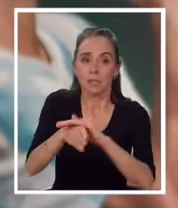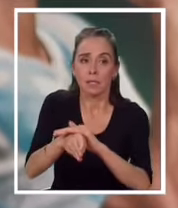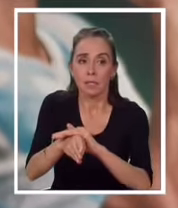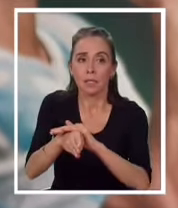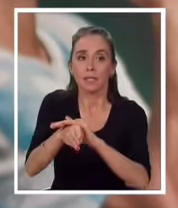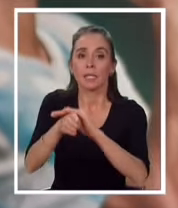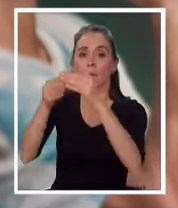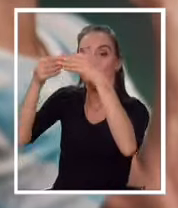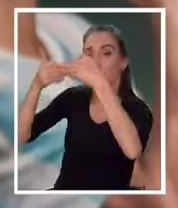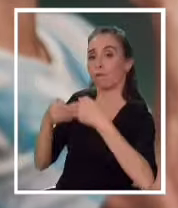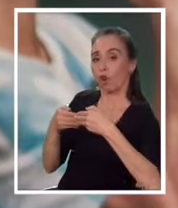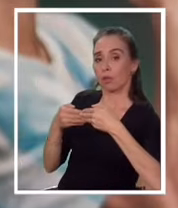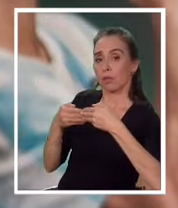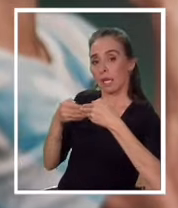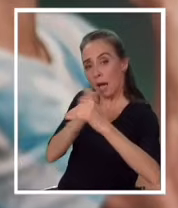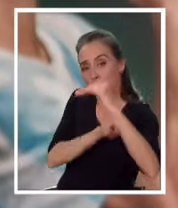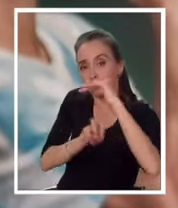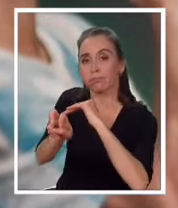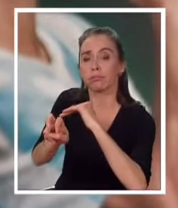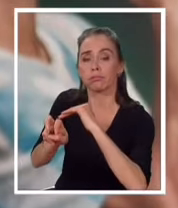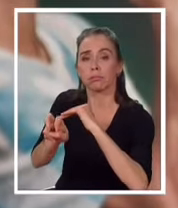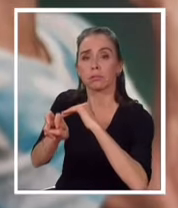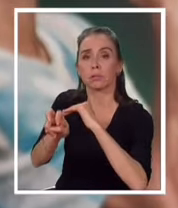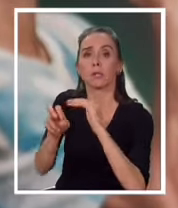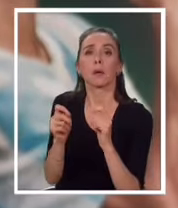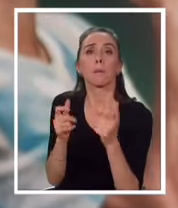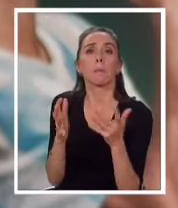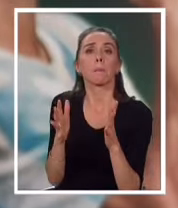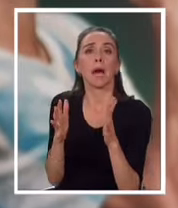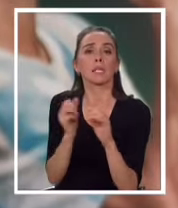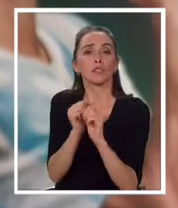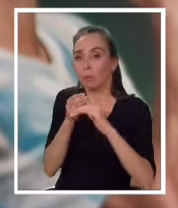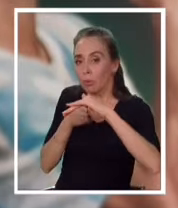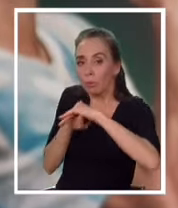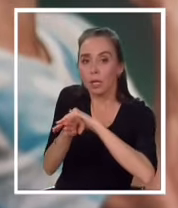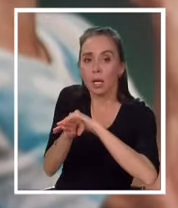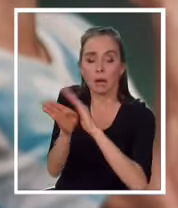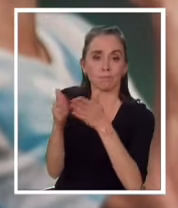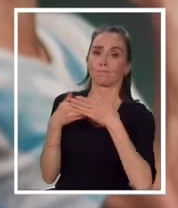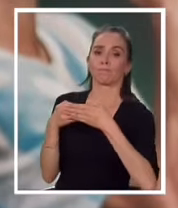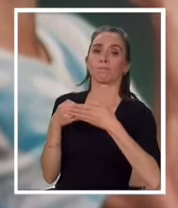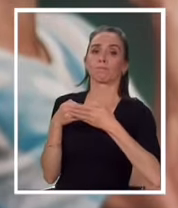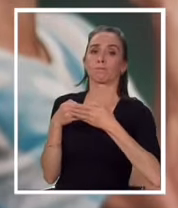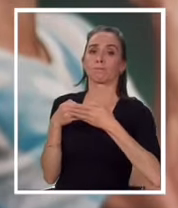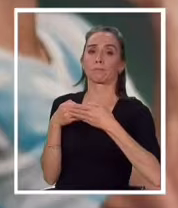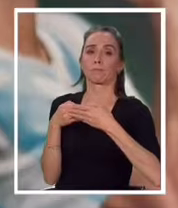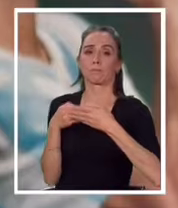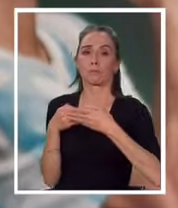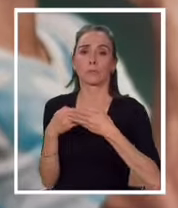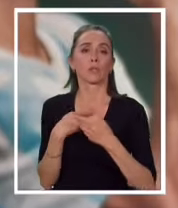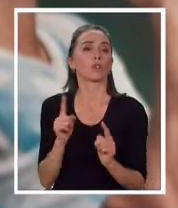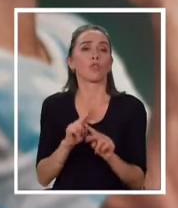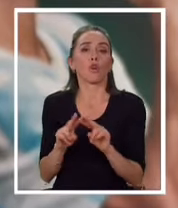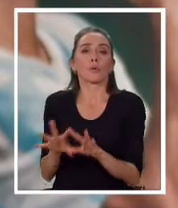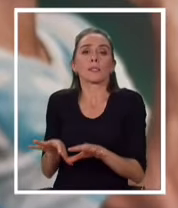traspasar esas fronteras que parecían inexpugnables y no lo